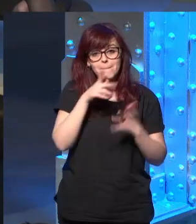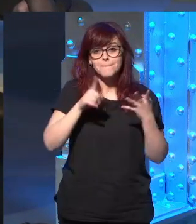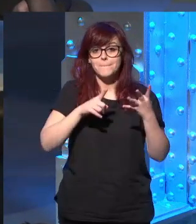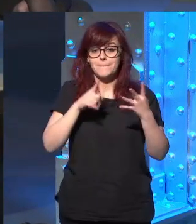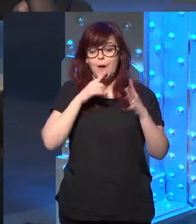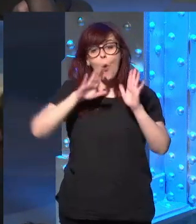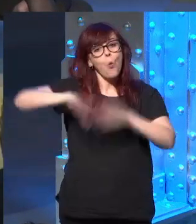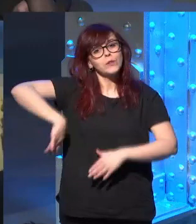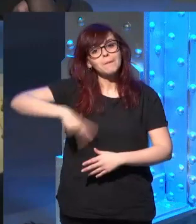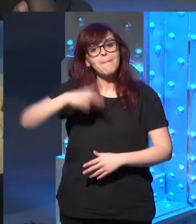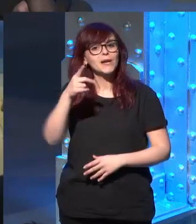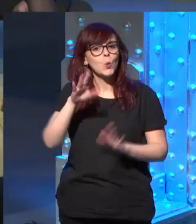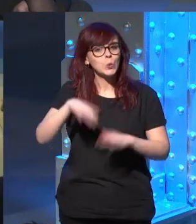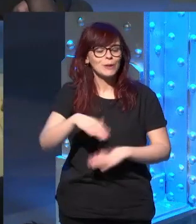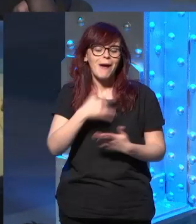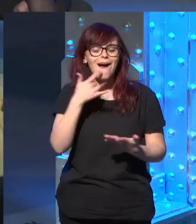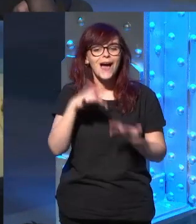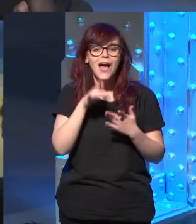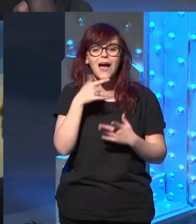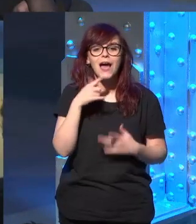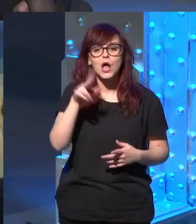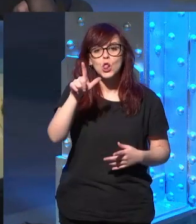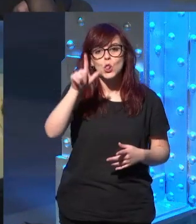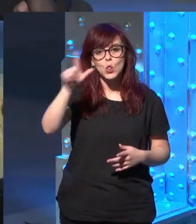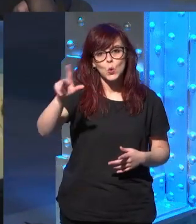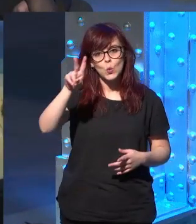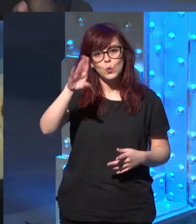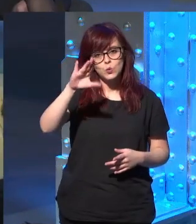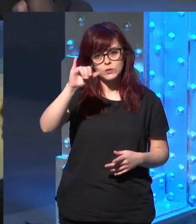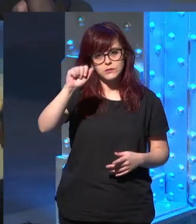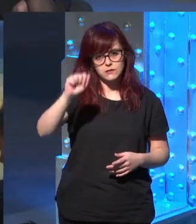penúltima participante que nos acompaña esta tarde, que es Yusia Ramis.